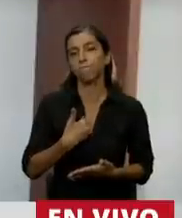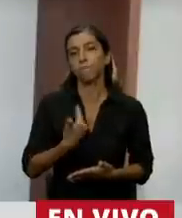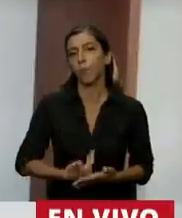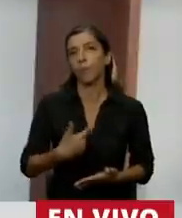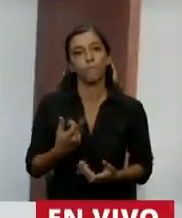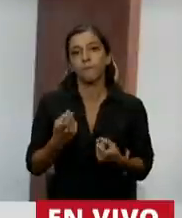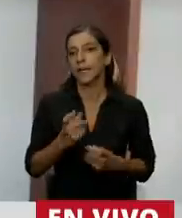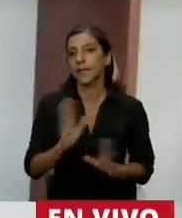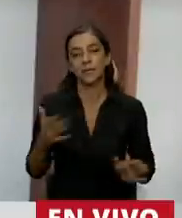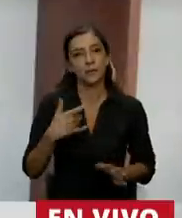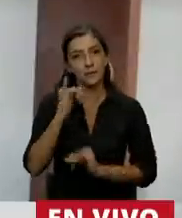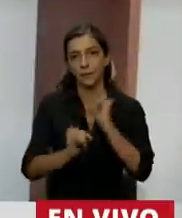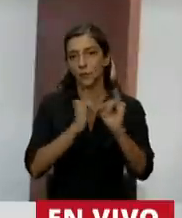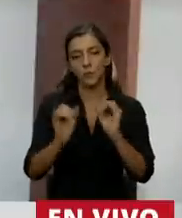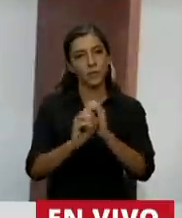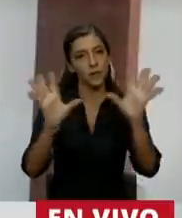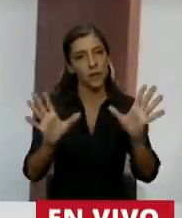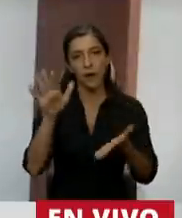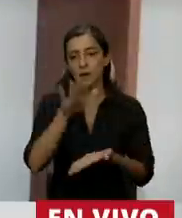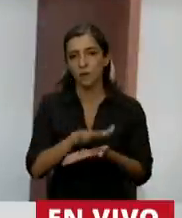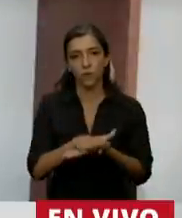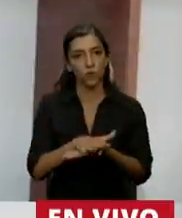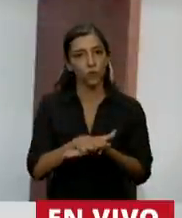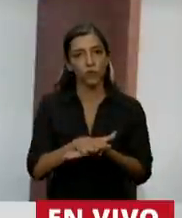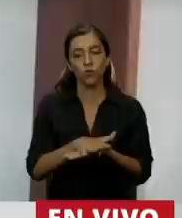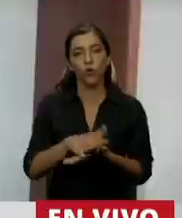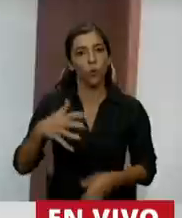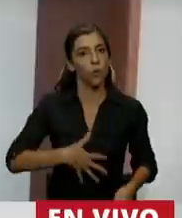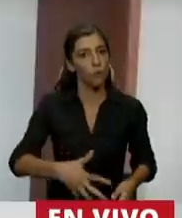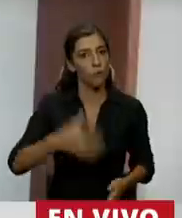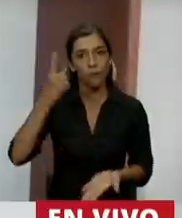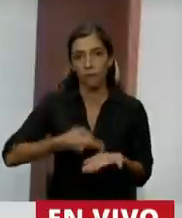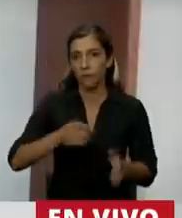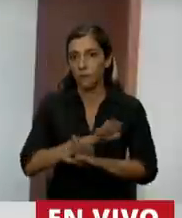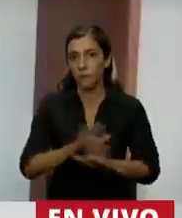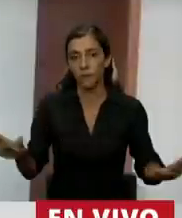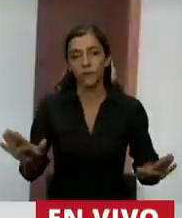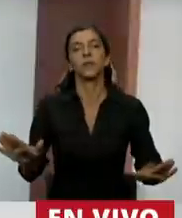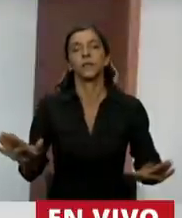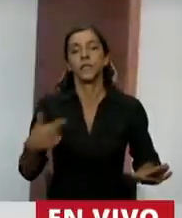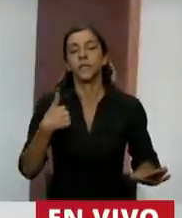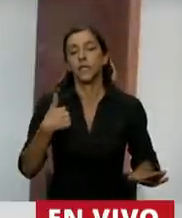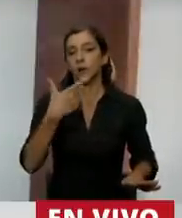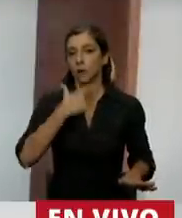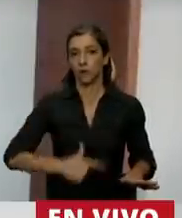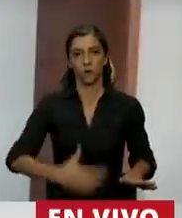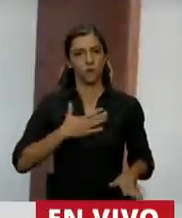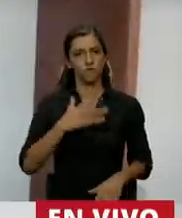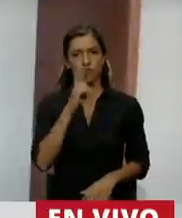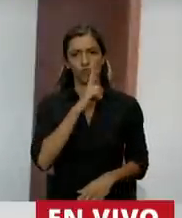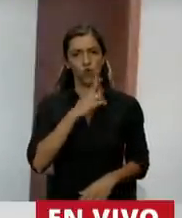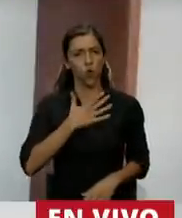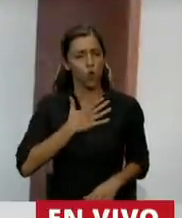claro que el tema de la interrupción voluntaria del embarazo me atraviesa como mujer,